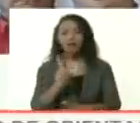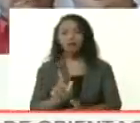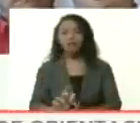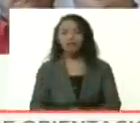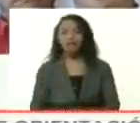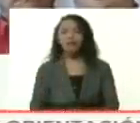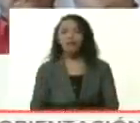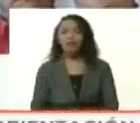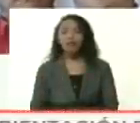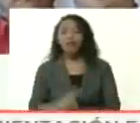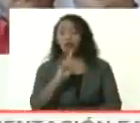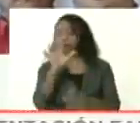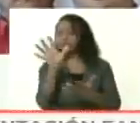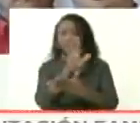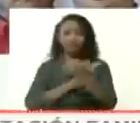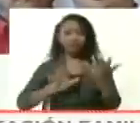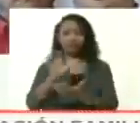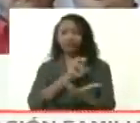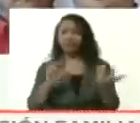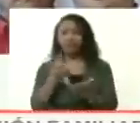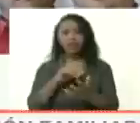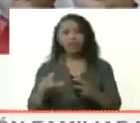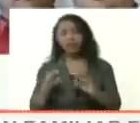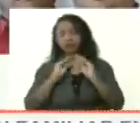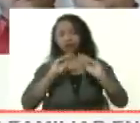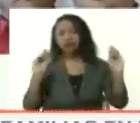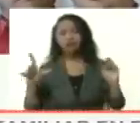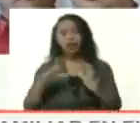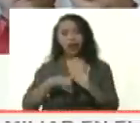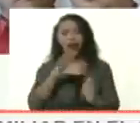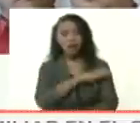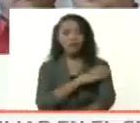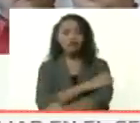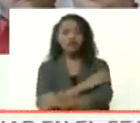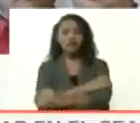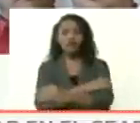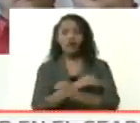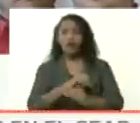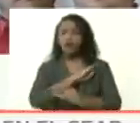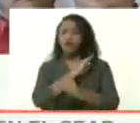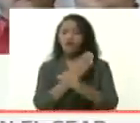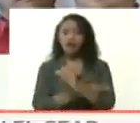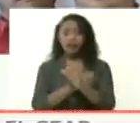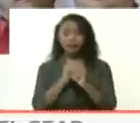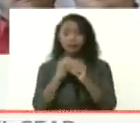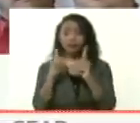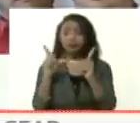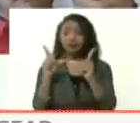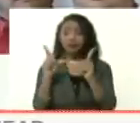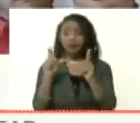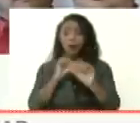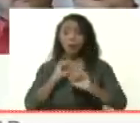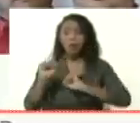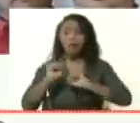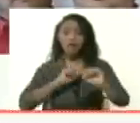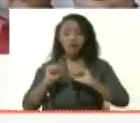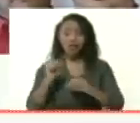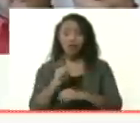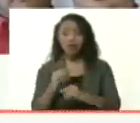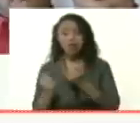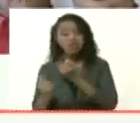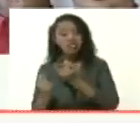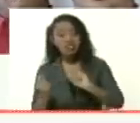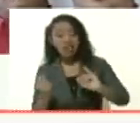Pero bueno, un desastre lo que convocó a la derecha, una fuerza impresionante de los movimientos de izquierda en